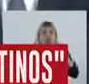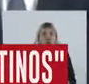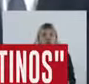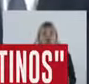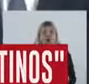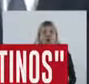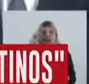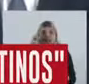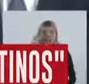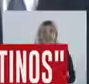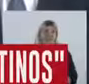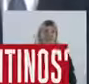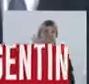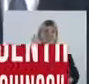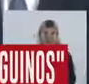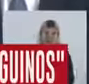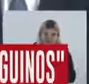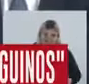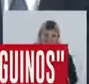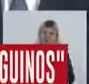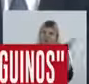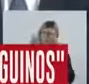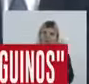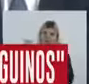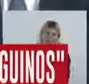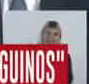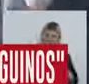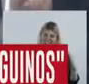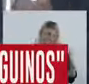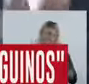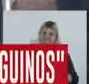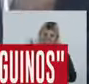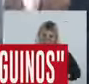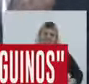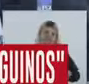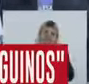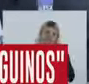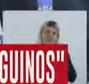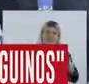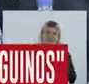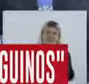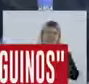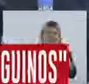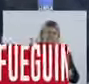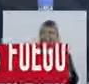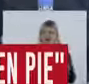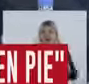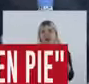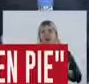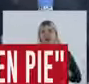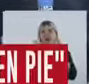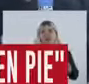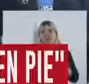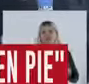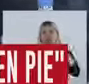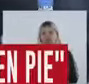la campana de largada a construir viviendas. Se ha dicho, vamos a hacerlo y vamos a darle a los argentinos las viviendas